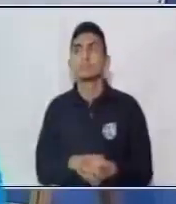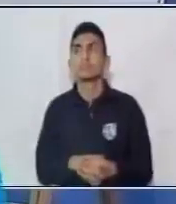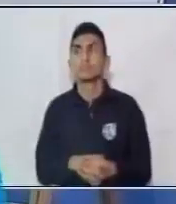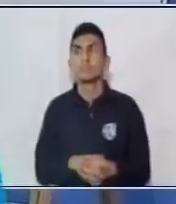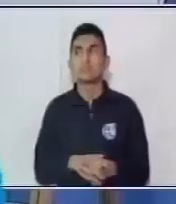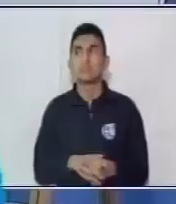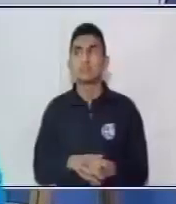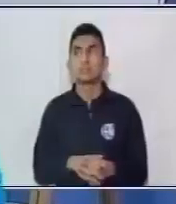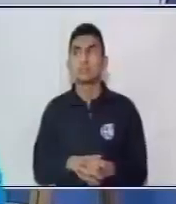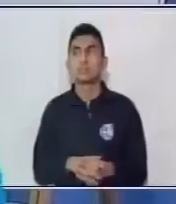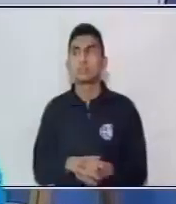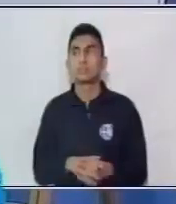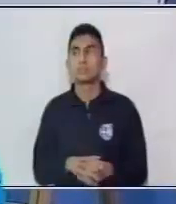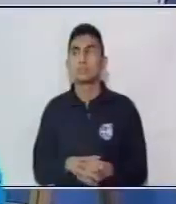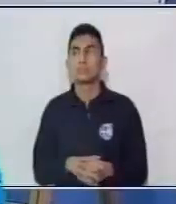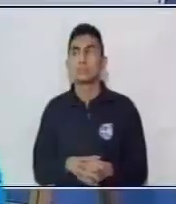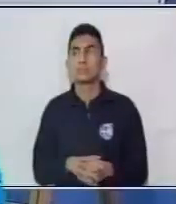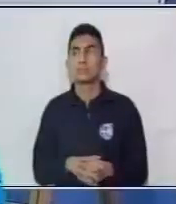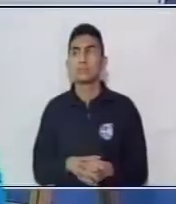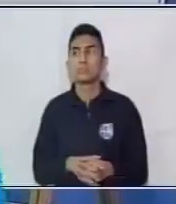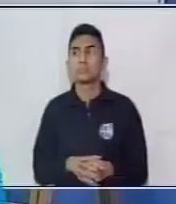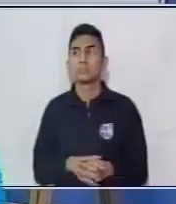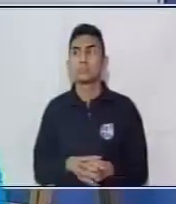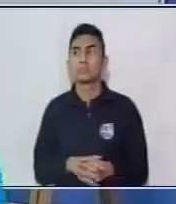Entonces aquí dice que